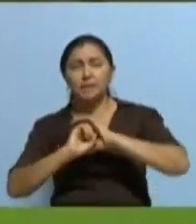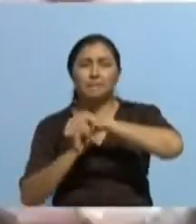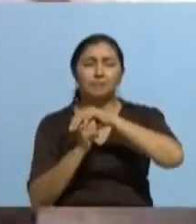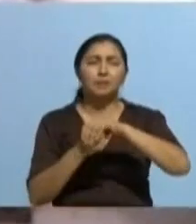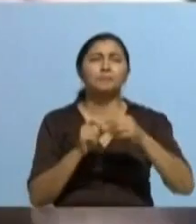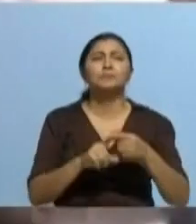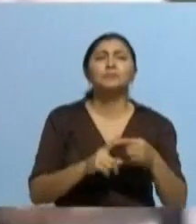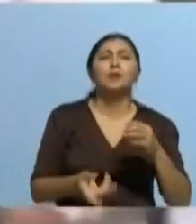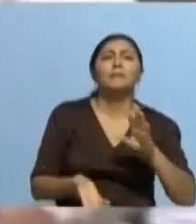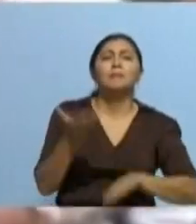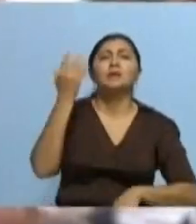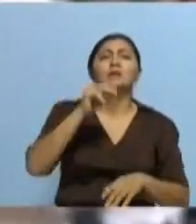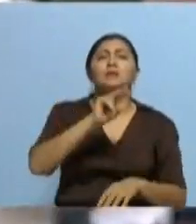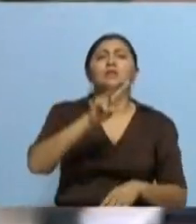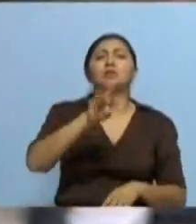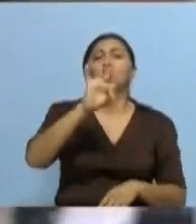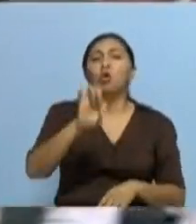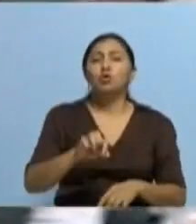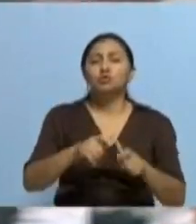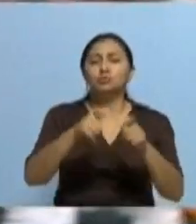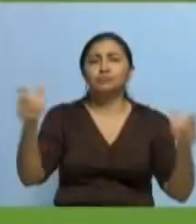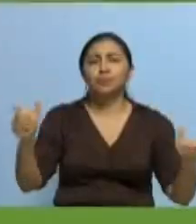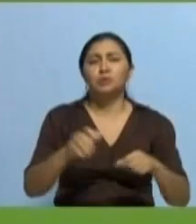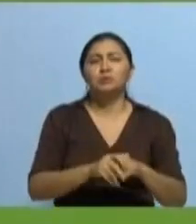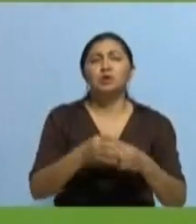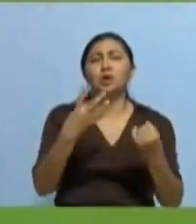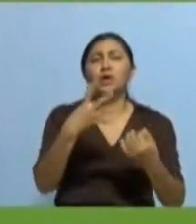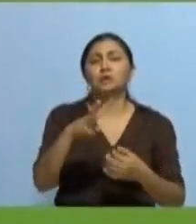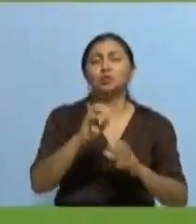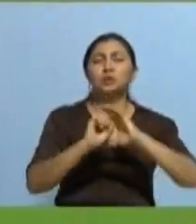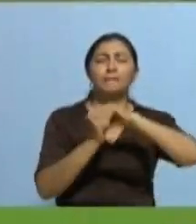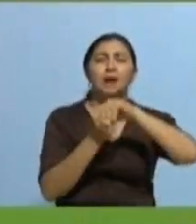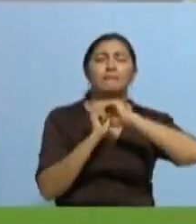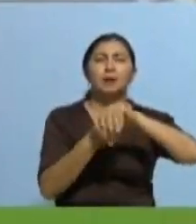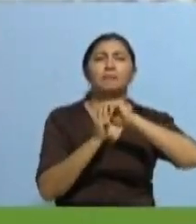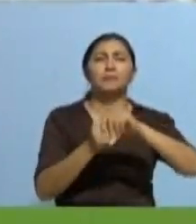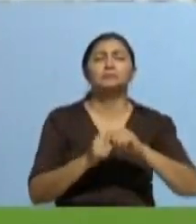postemporada aumentará a 28 jugadores con un máximo de 14 lanzadores. Por otra